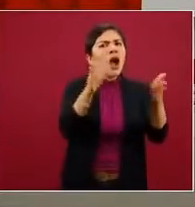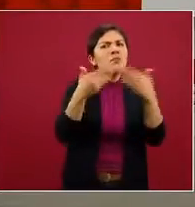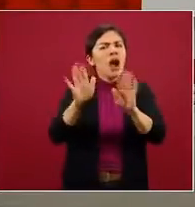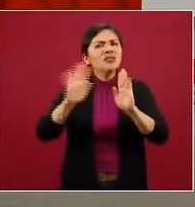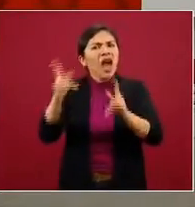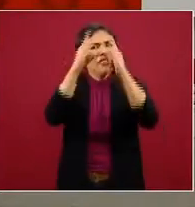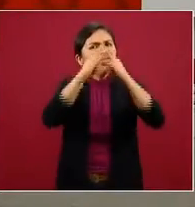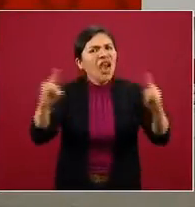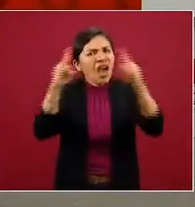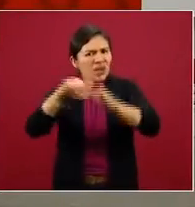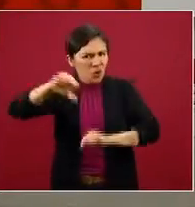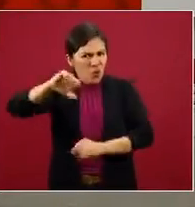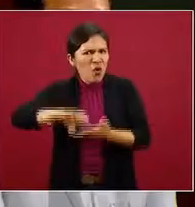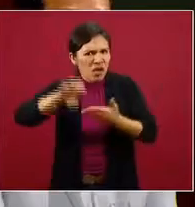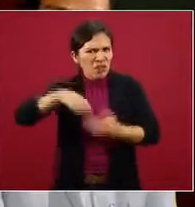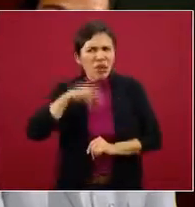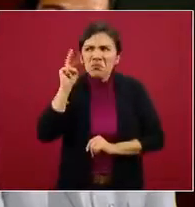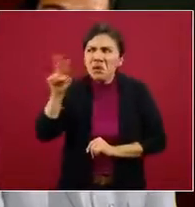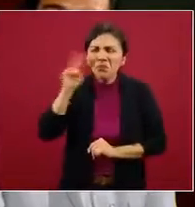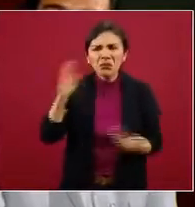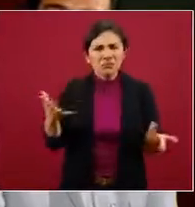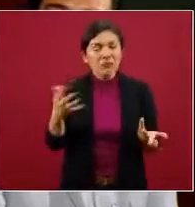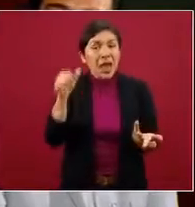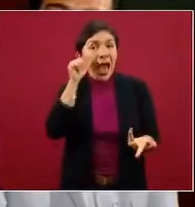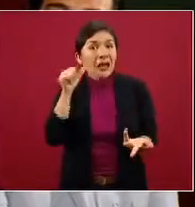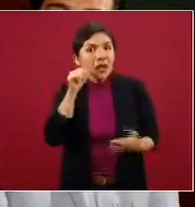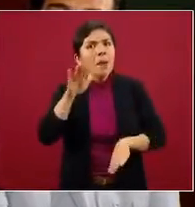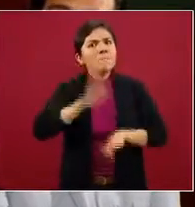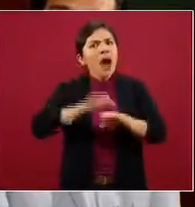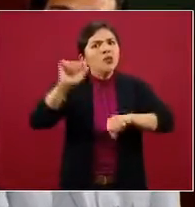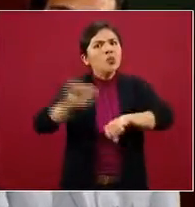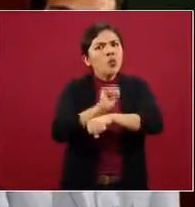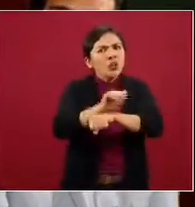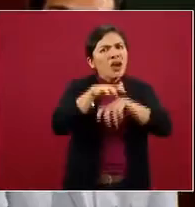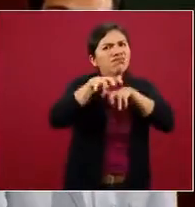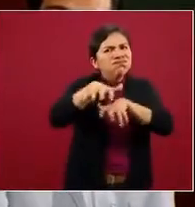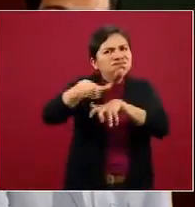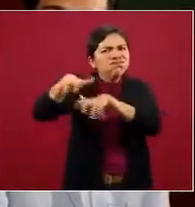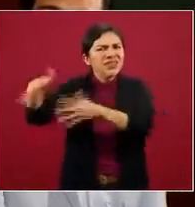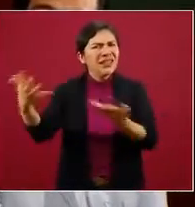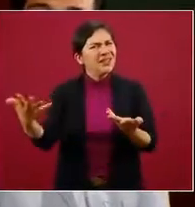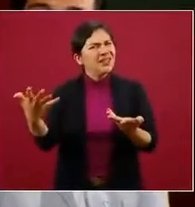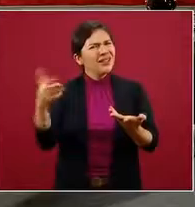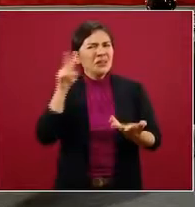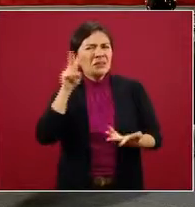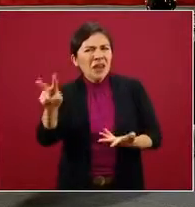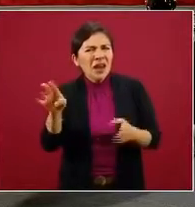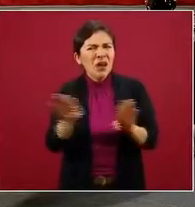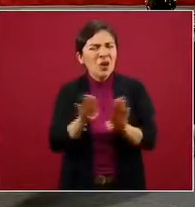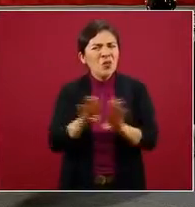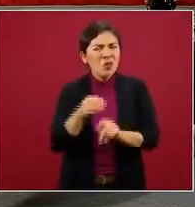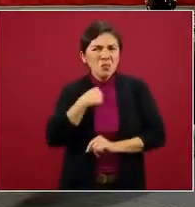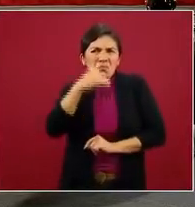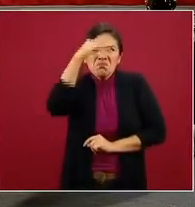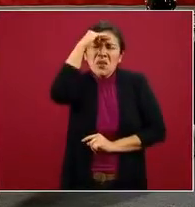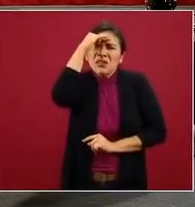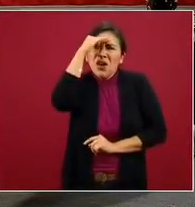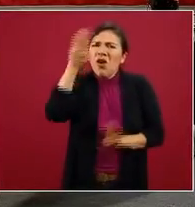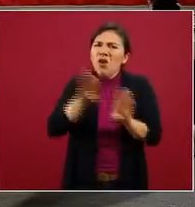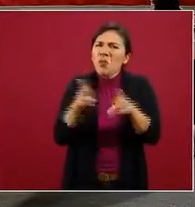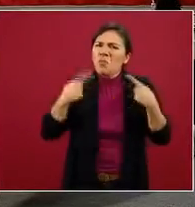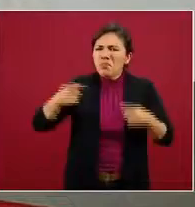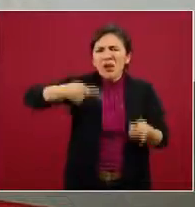tianguis, hoy varios tianguis abrieron. A partir de ayer hay más tráfico en las avenidas. O sea, ha habido diría yo, una